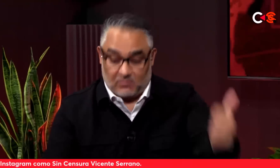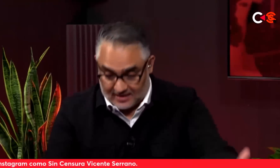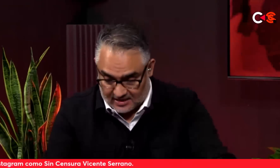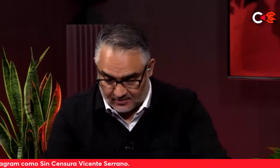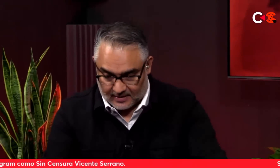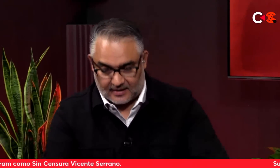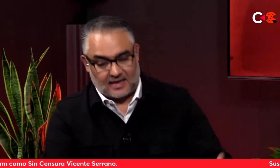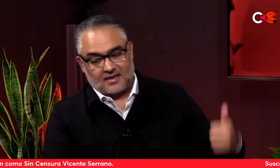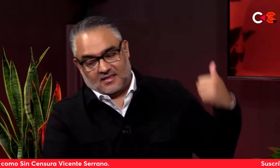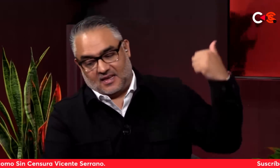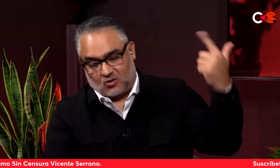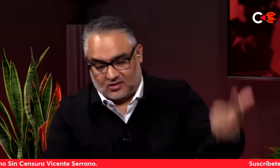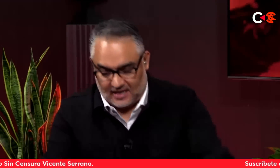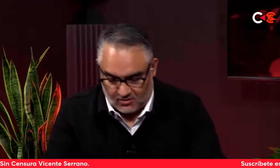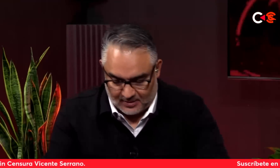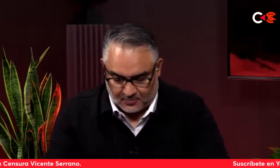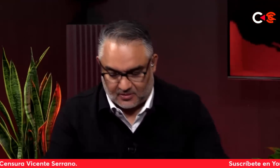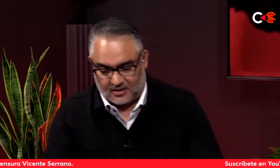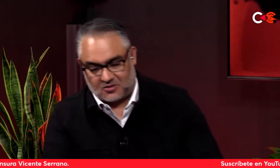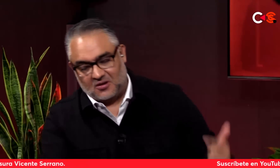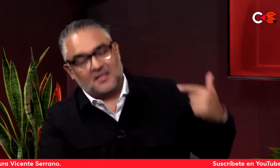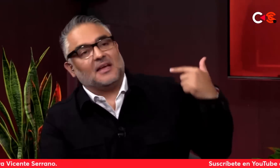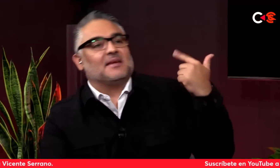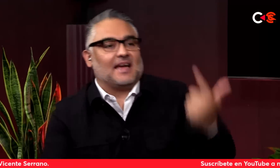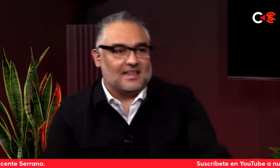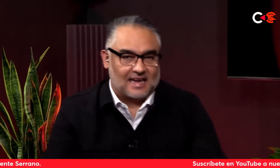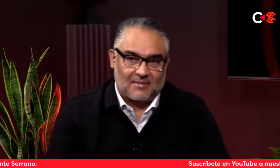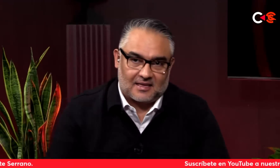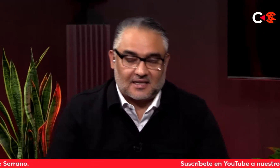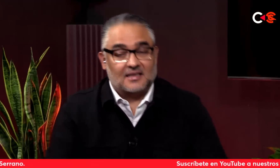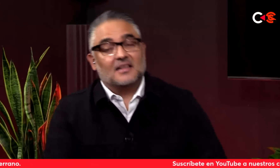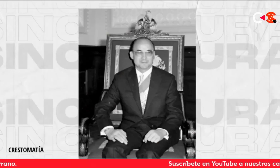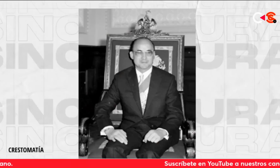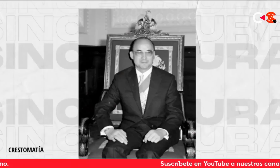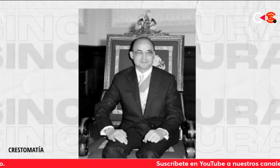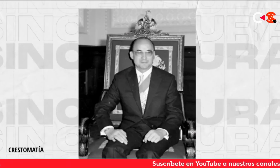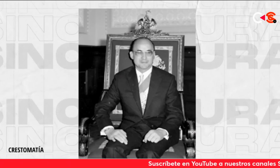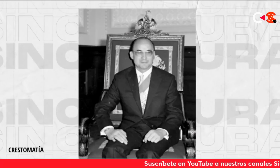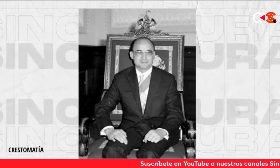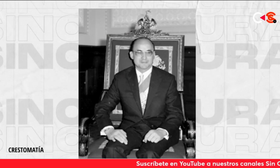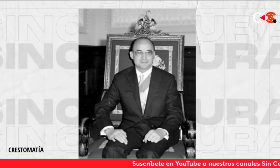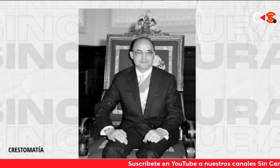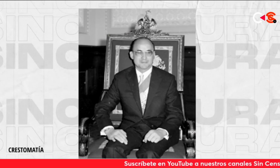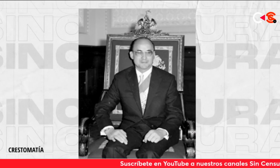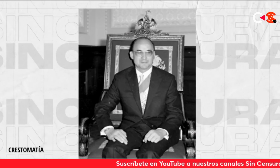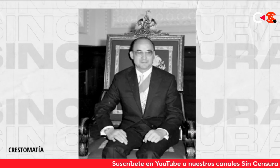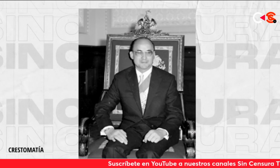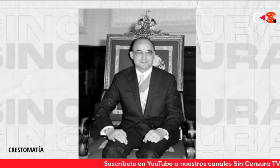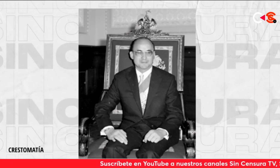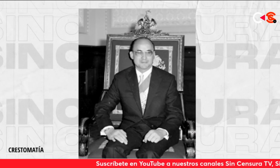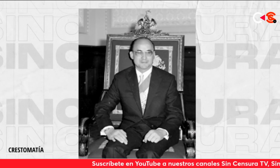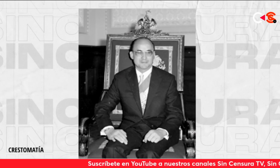de Luis Echeverría, de José López Portillo, de Miguel de la Madrid, de Carlos Salinas de Gortari y